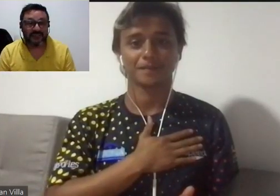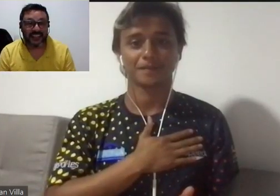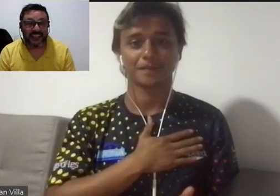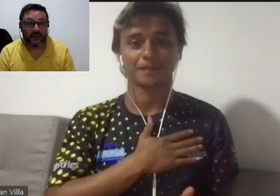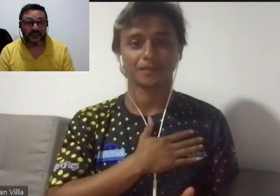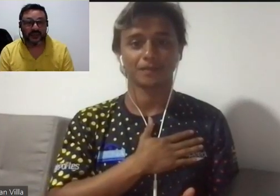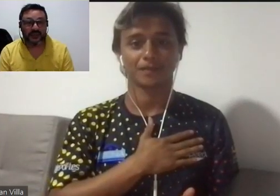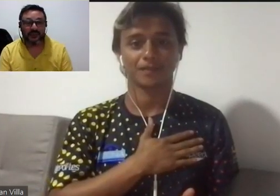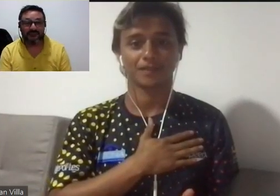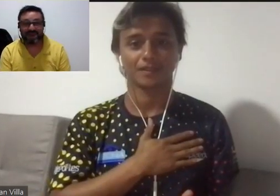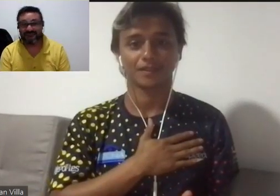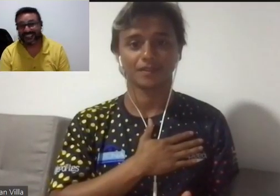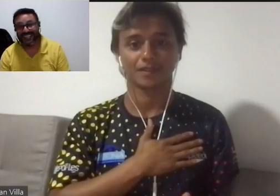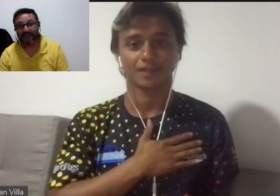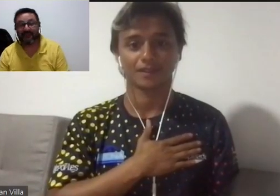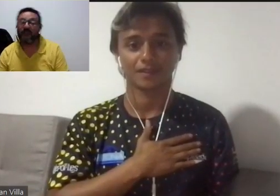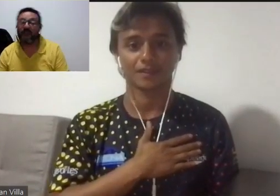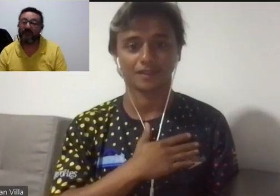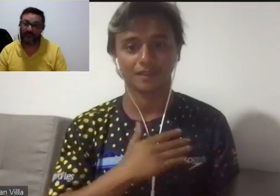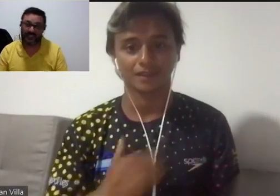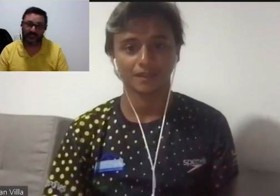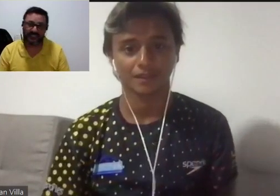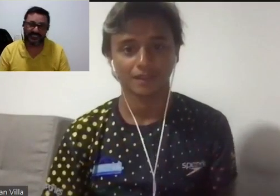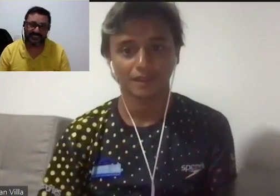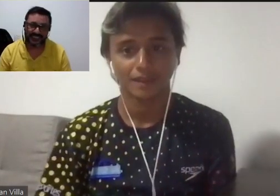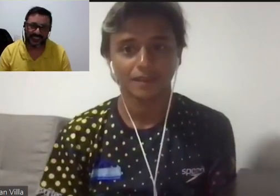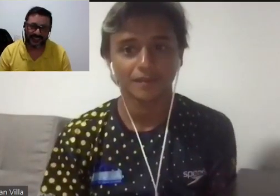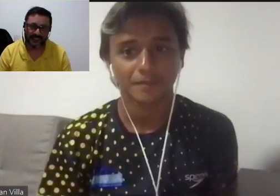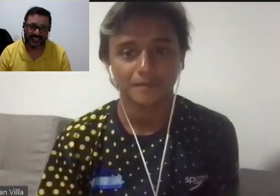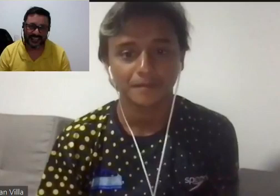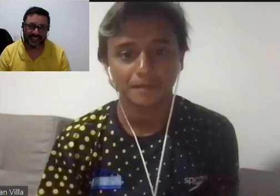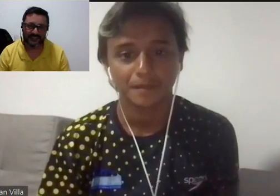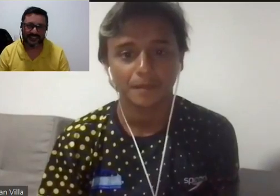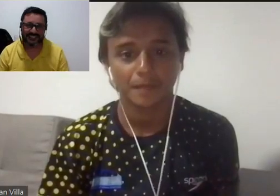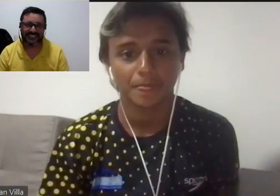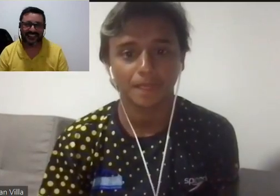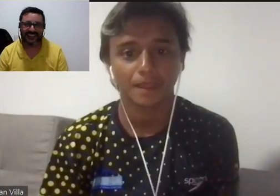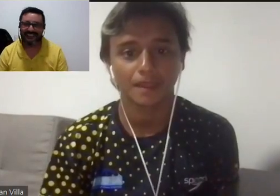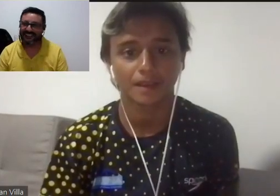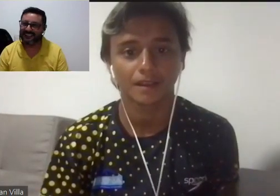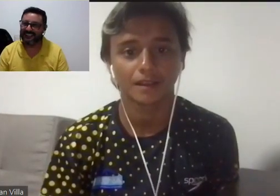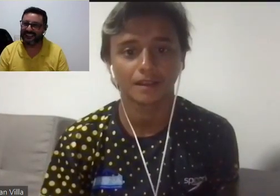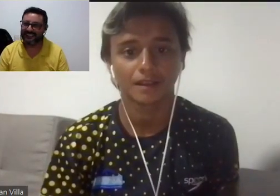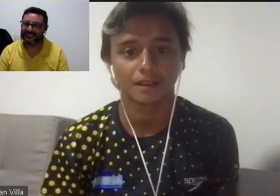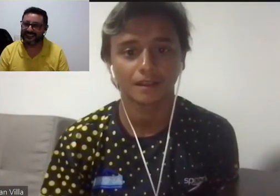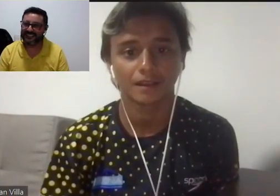En Envigado hay un club con personas sordas que lo dirige una chica,